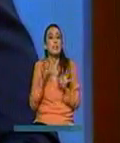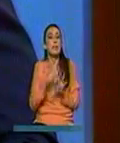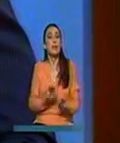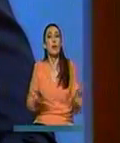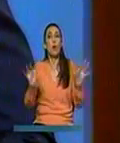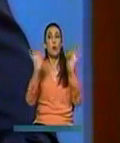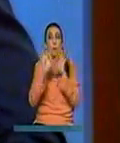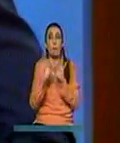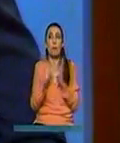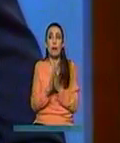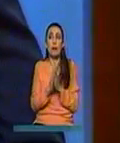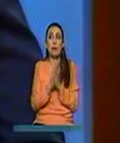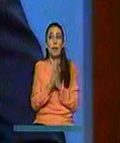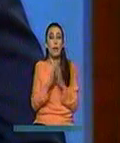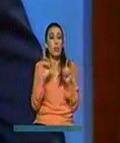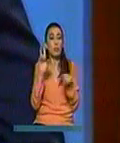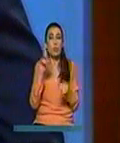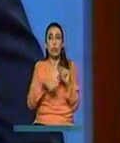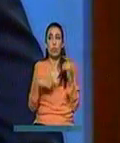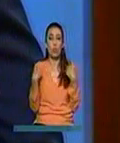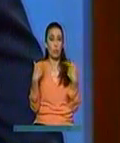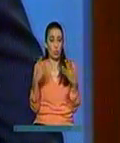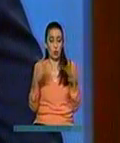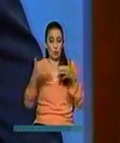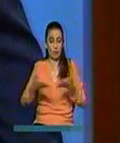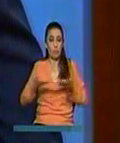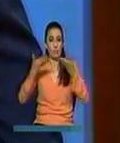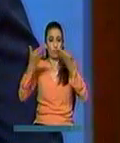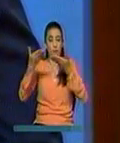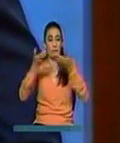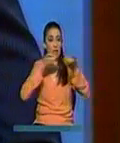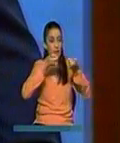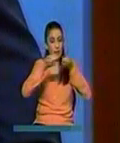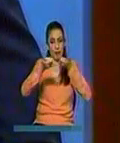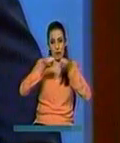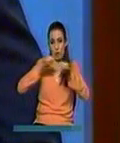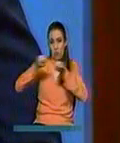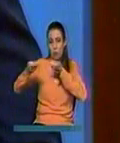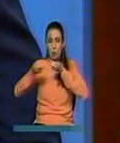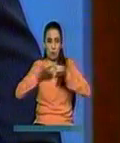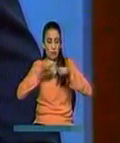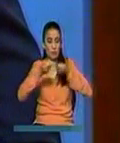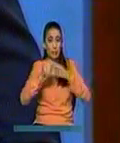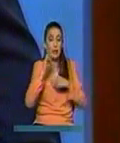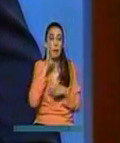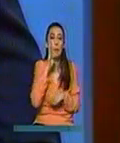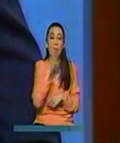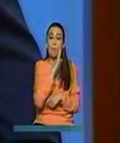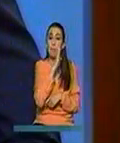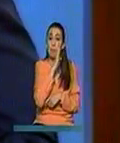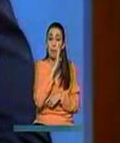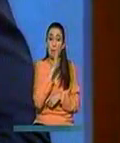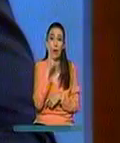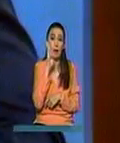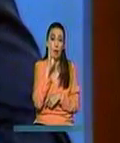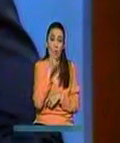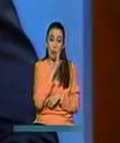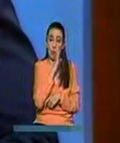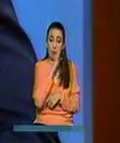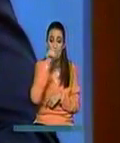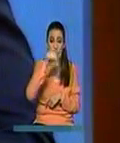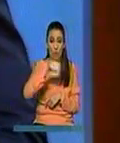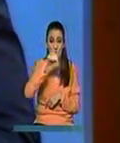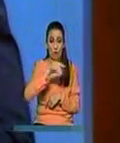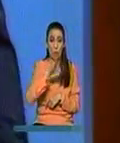y me supongo que en las pequeñas también, no se da porque existe una regulación donde los bares, que es como se los considera ahorita,